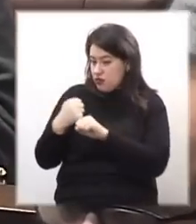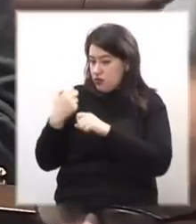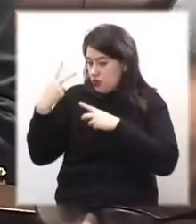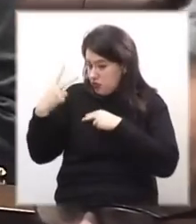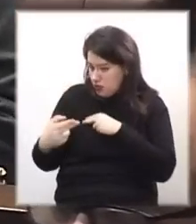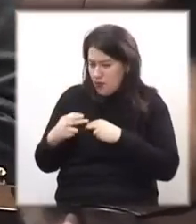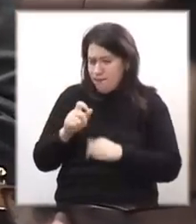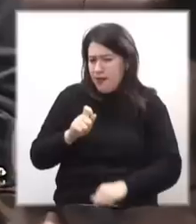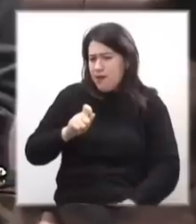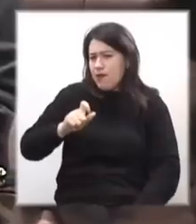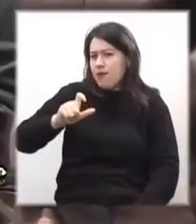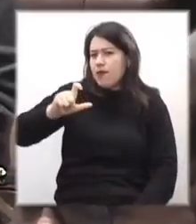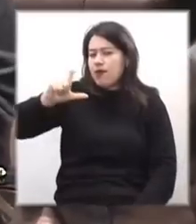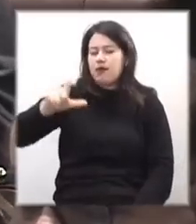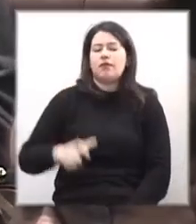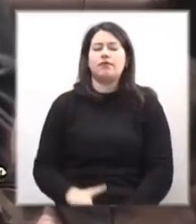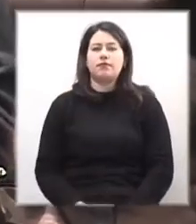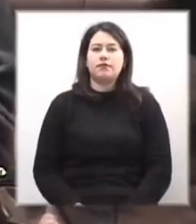la cuenta.